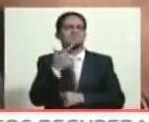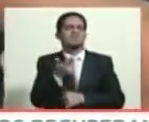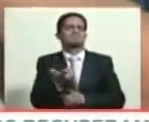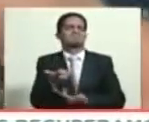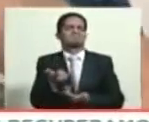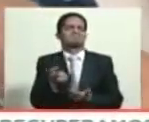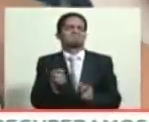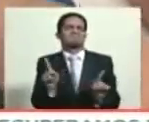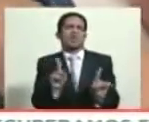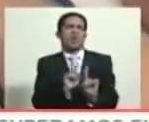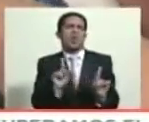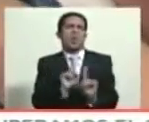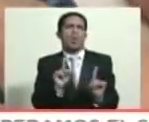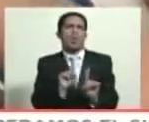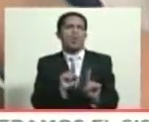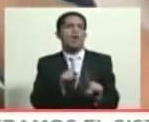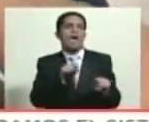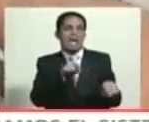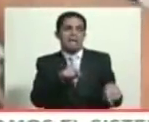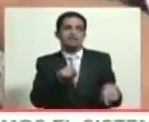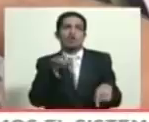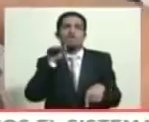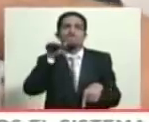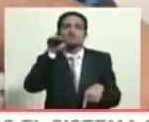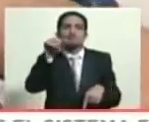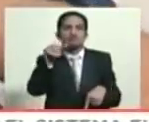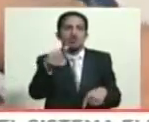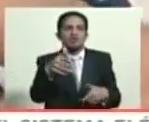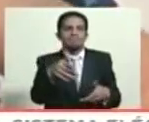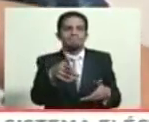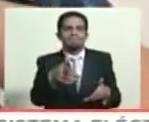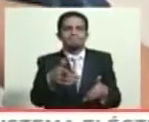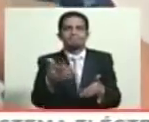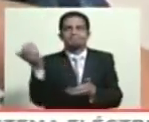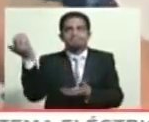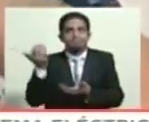generar gravísimas consecuencias para todo el pueblo de Venezuela.